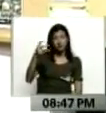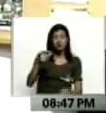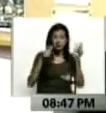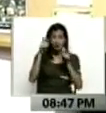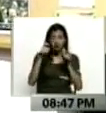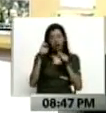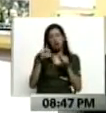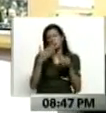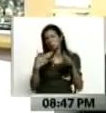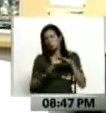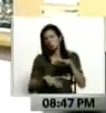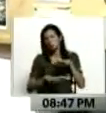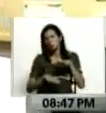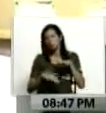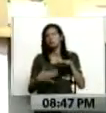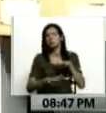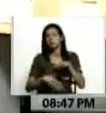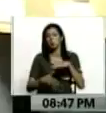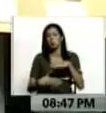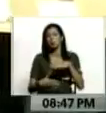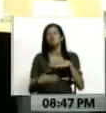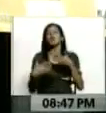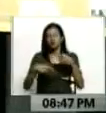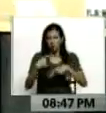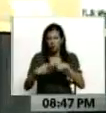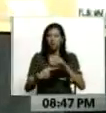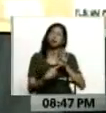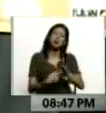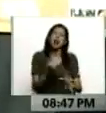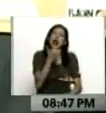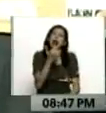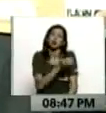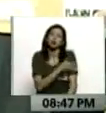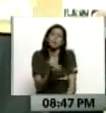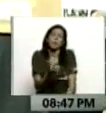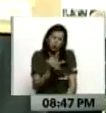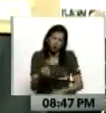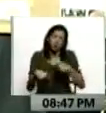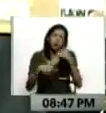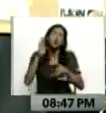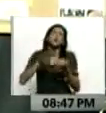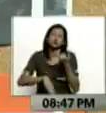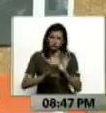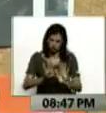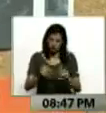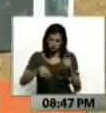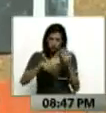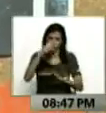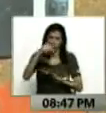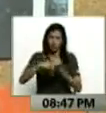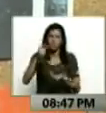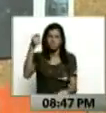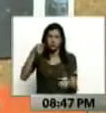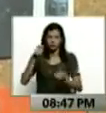si queda una burita se la damos os vea cómo se crea a